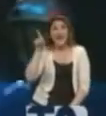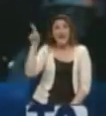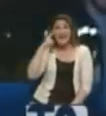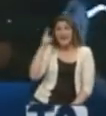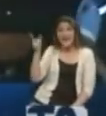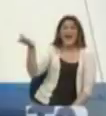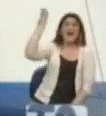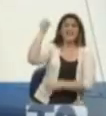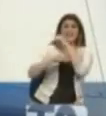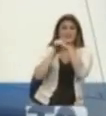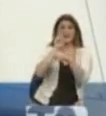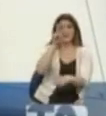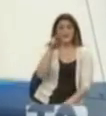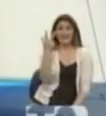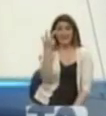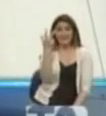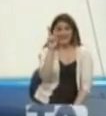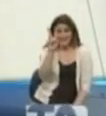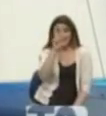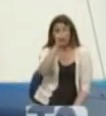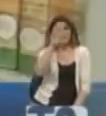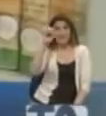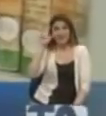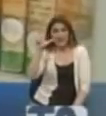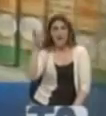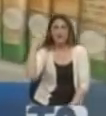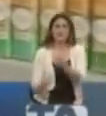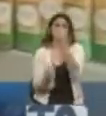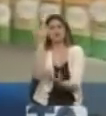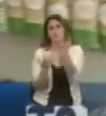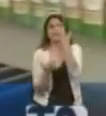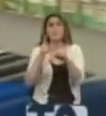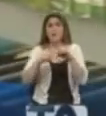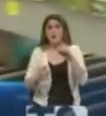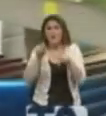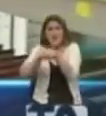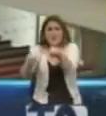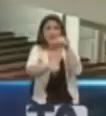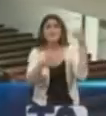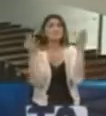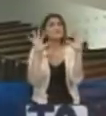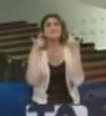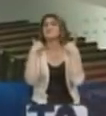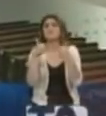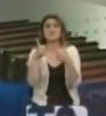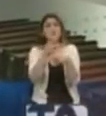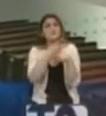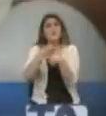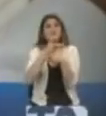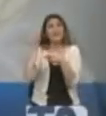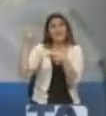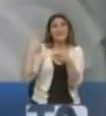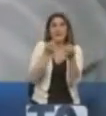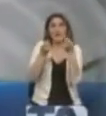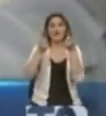Congreso en el 2003, ninguno de estos documentos fue afectado y el archivo cuenta ahora con un moderno sistema de control de incendios